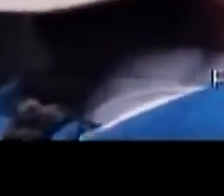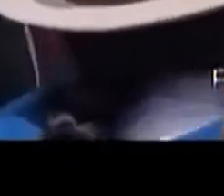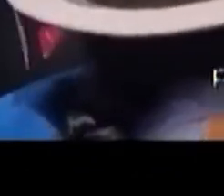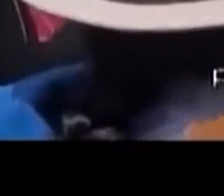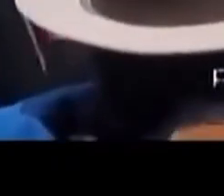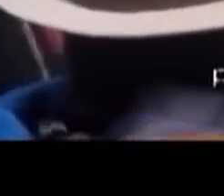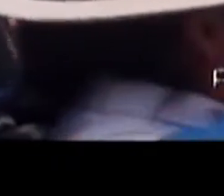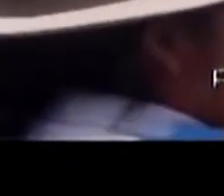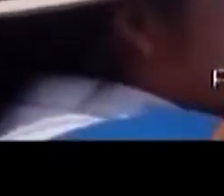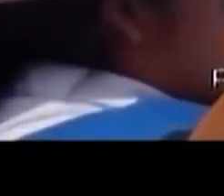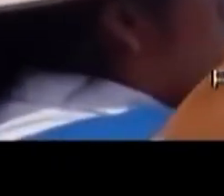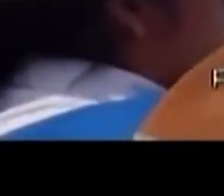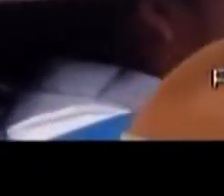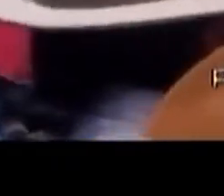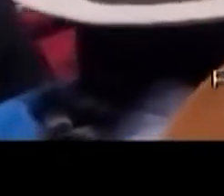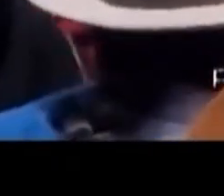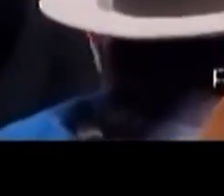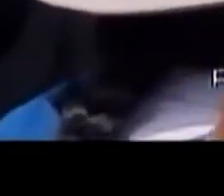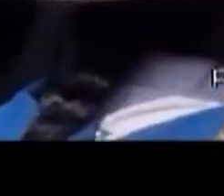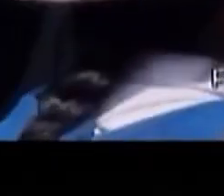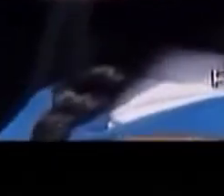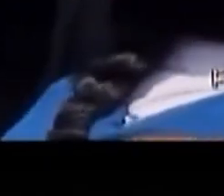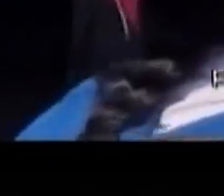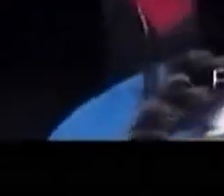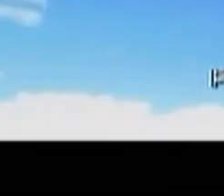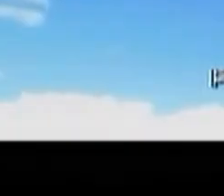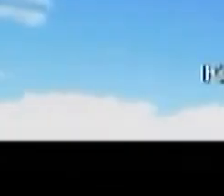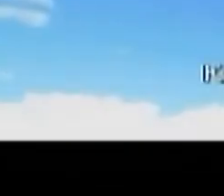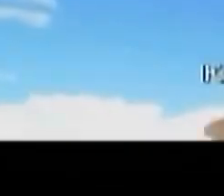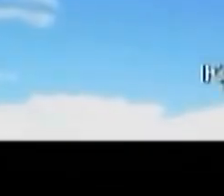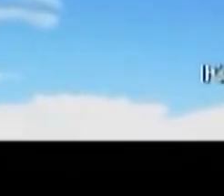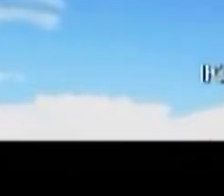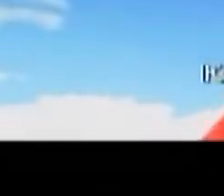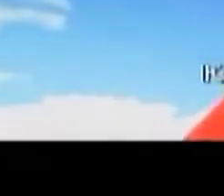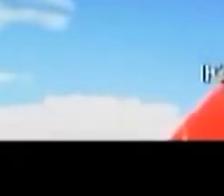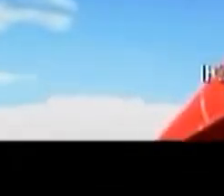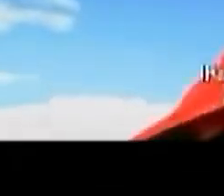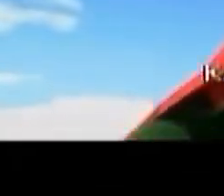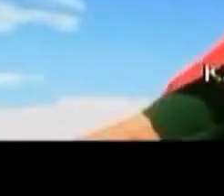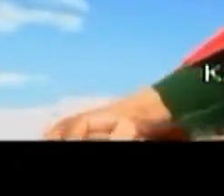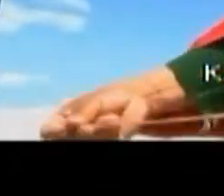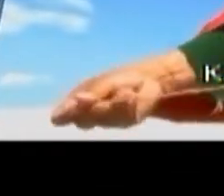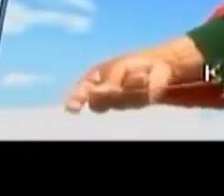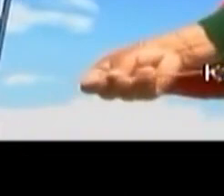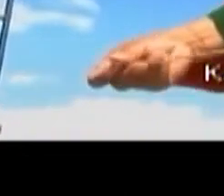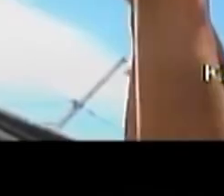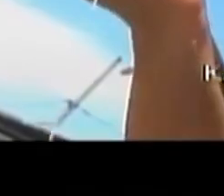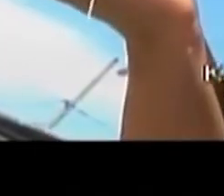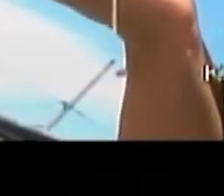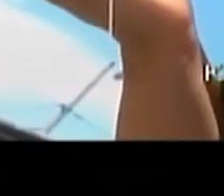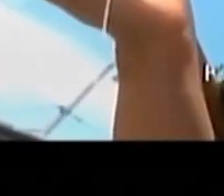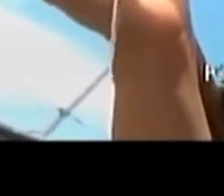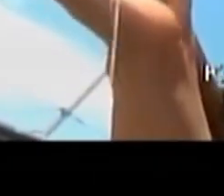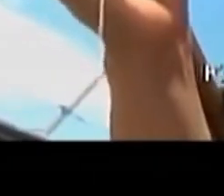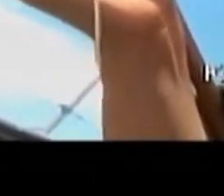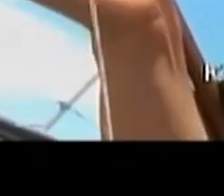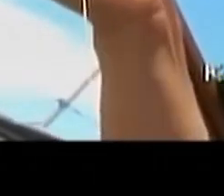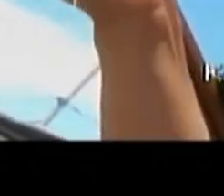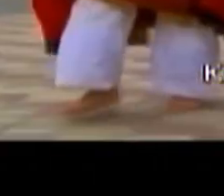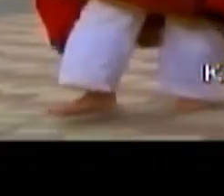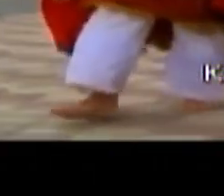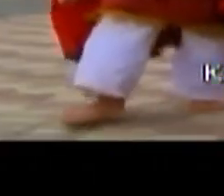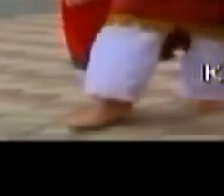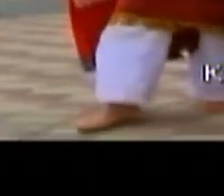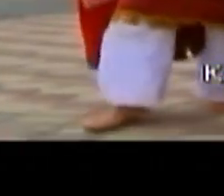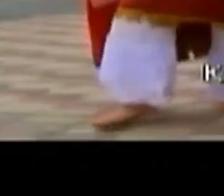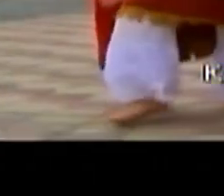como parte del patrimonio cultural e intangible del Ecuador. Esto como un mecanismo de salvaguarda de sus manifestaciones,